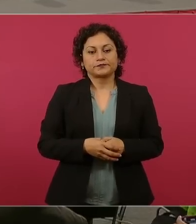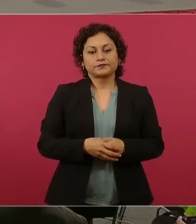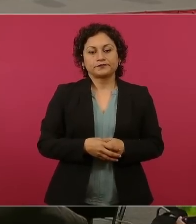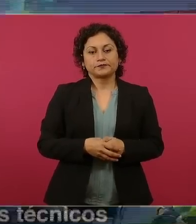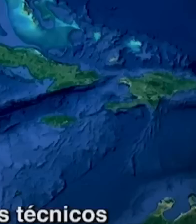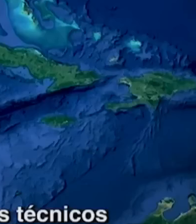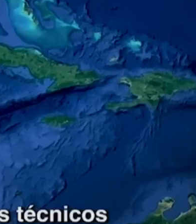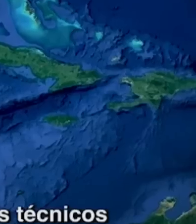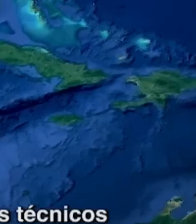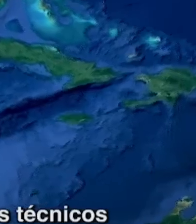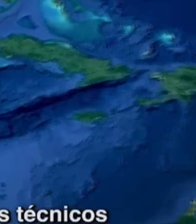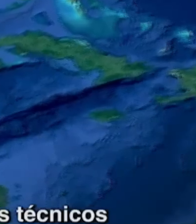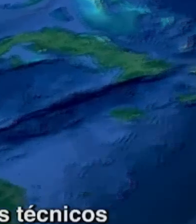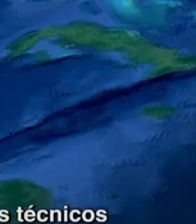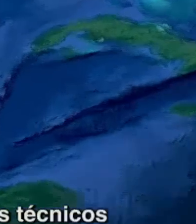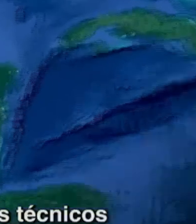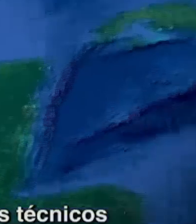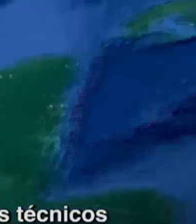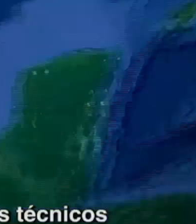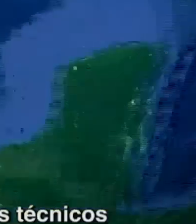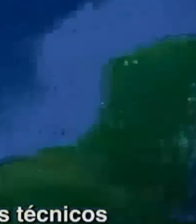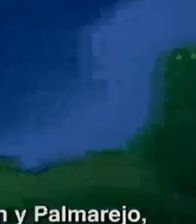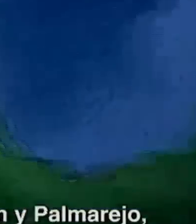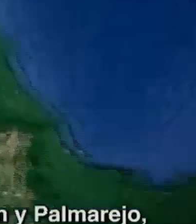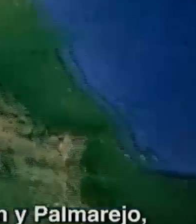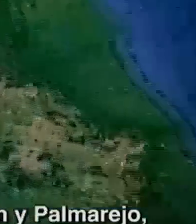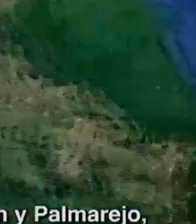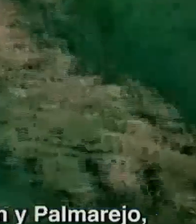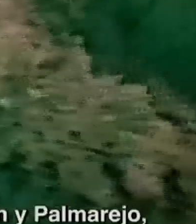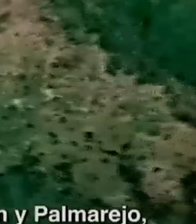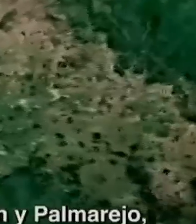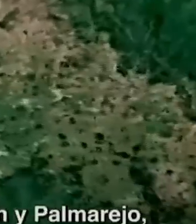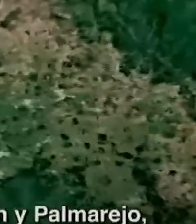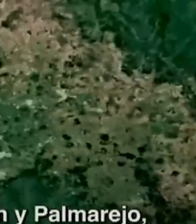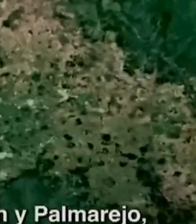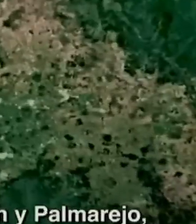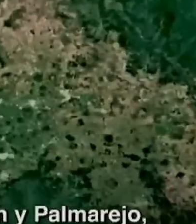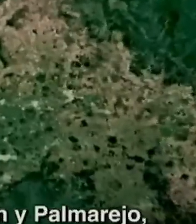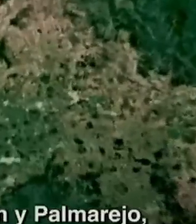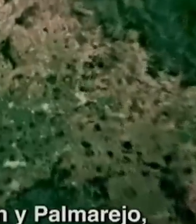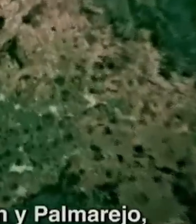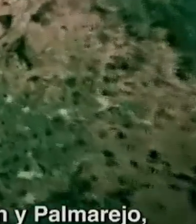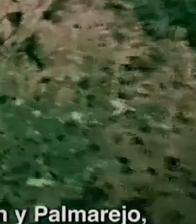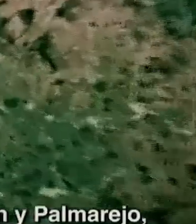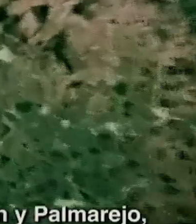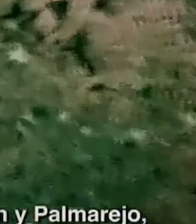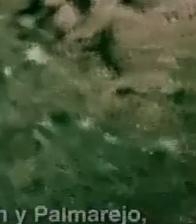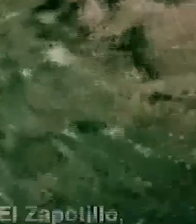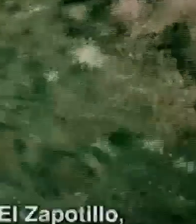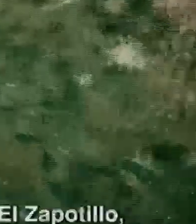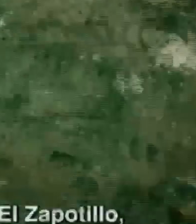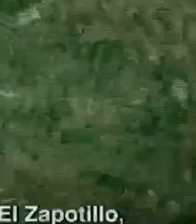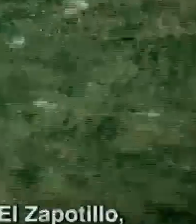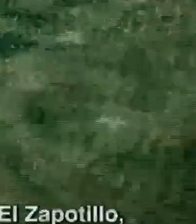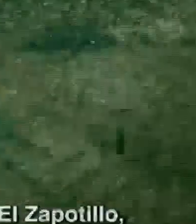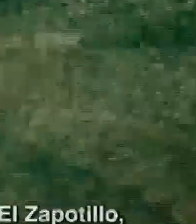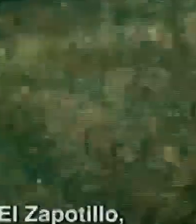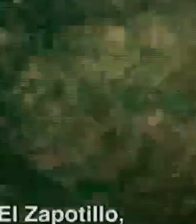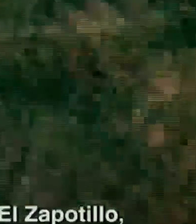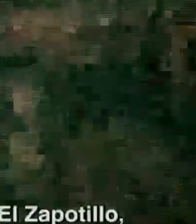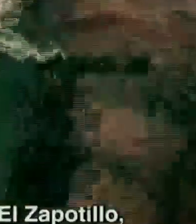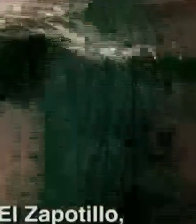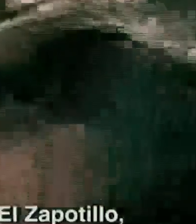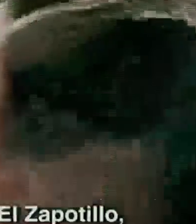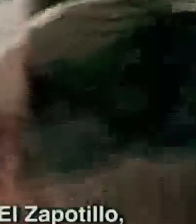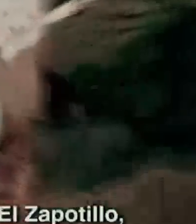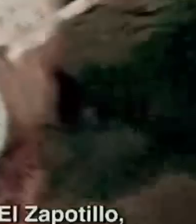Como resultado del diálogo y privilegiando elementos técnicos y la seguridad de los pobladores de Acacico, Temacapulín y Palmarejo, el Gobierno de México